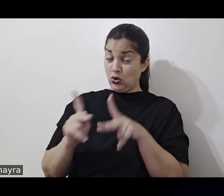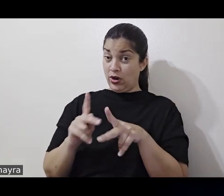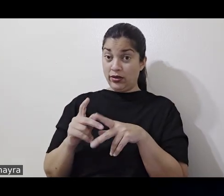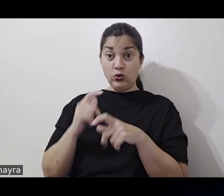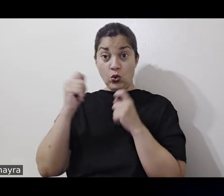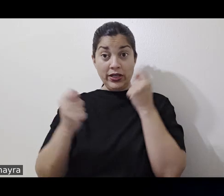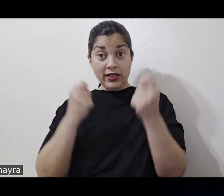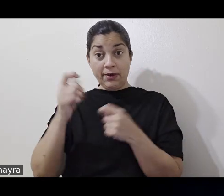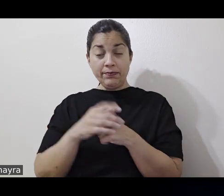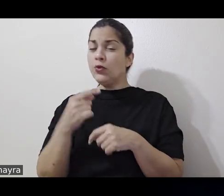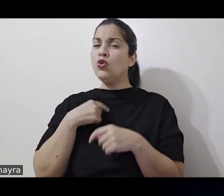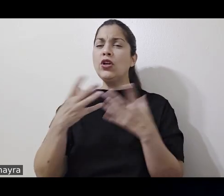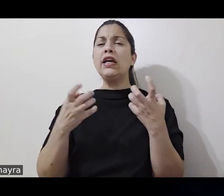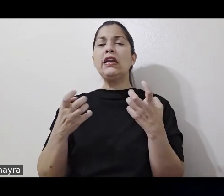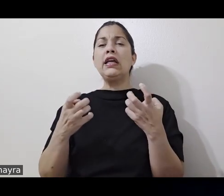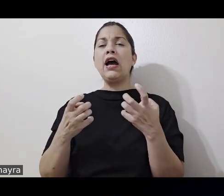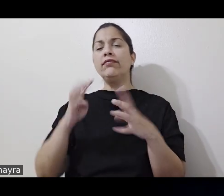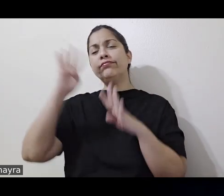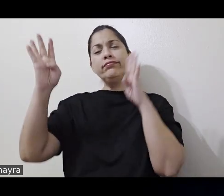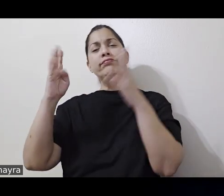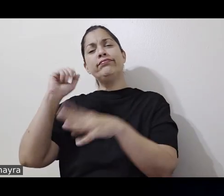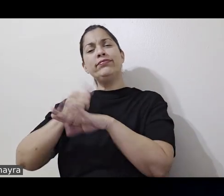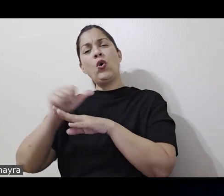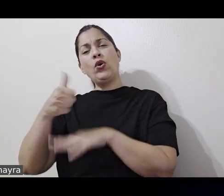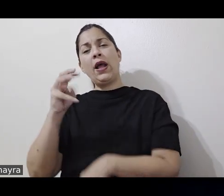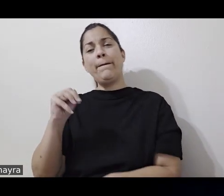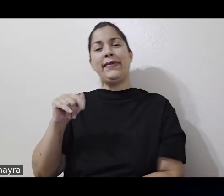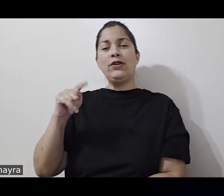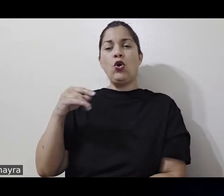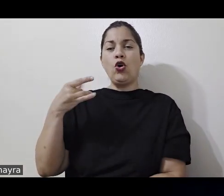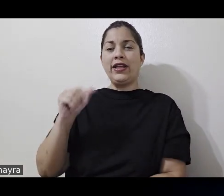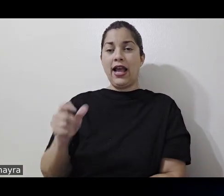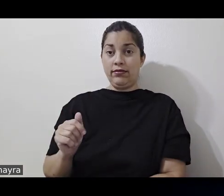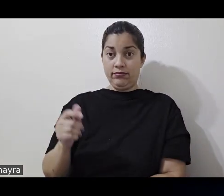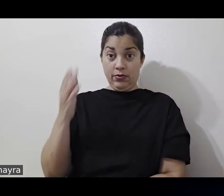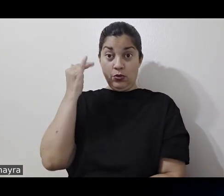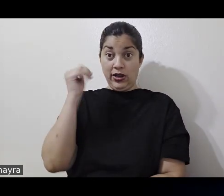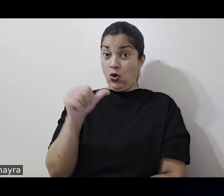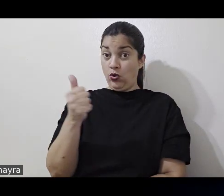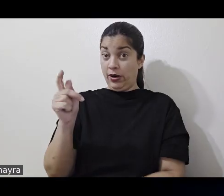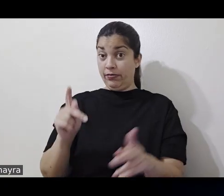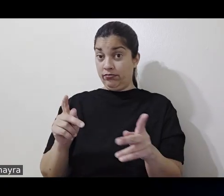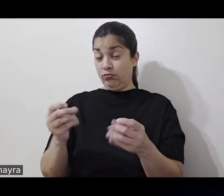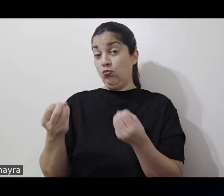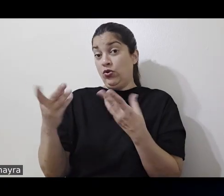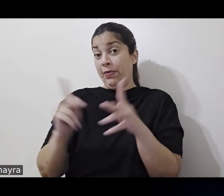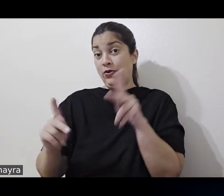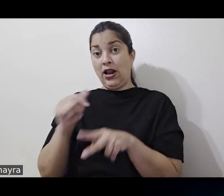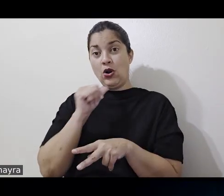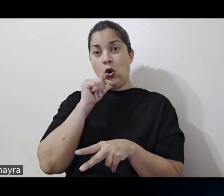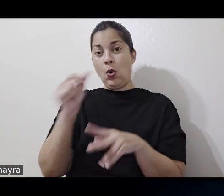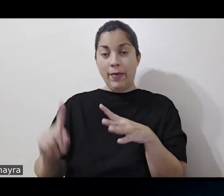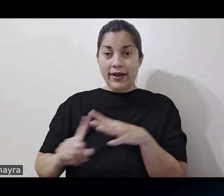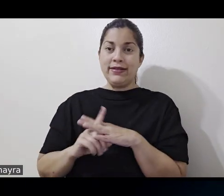Y yo quería crear como otra mitología de por qué algunas personas no desaparecen. Adiós, no aparecen.